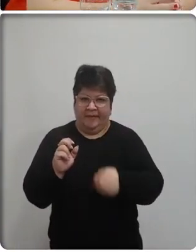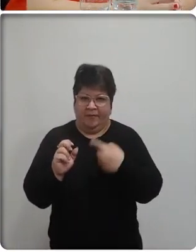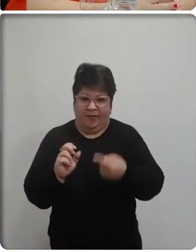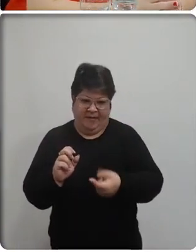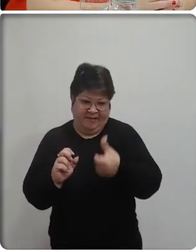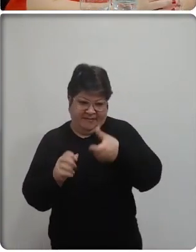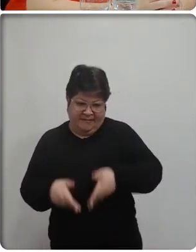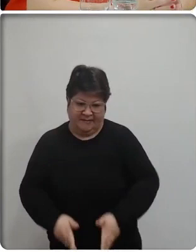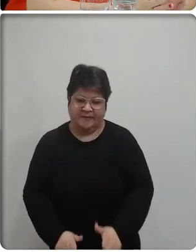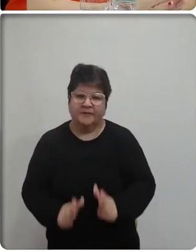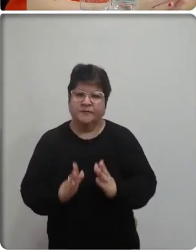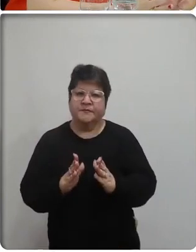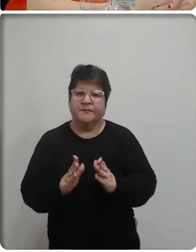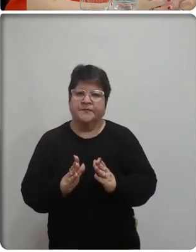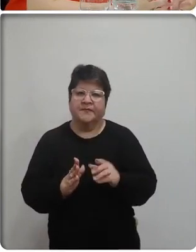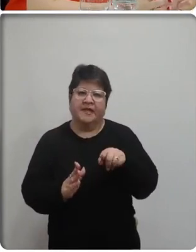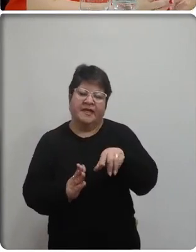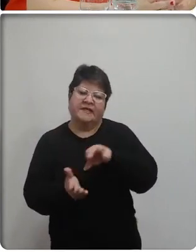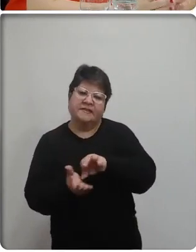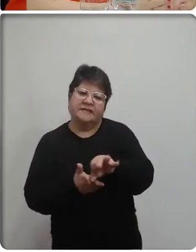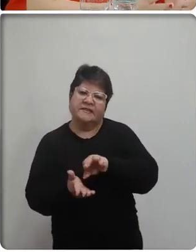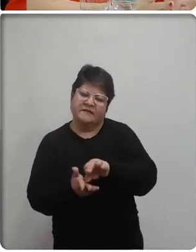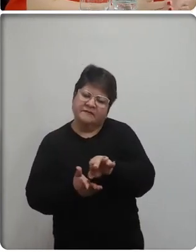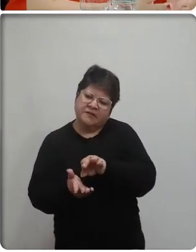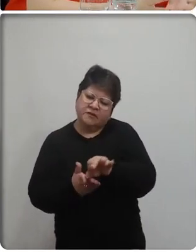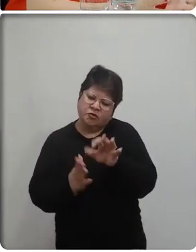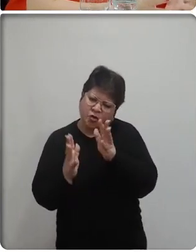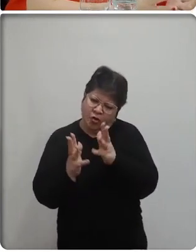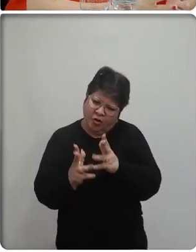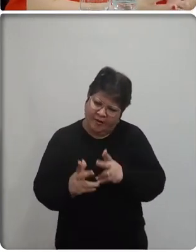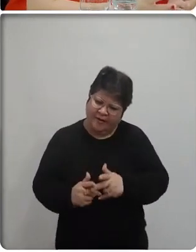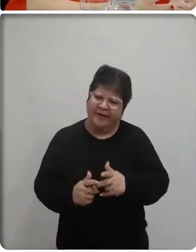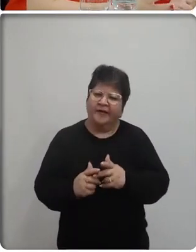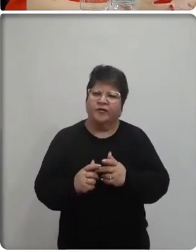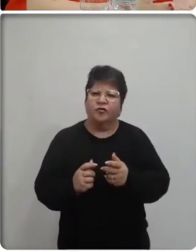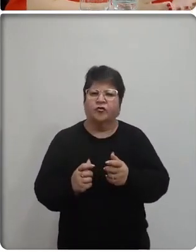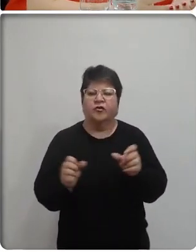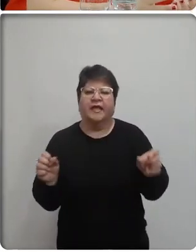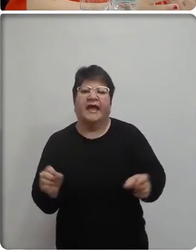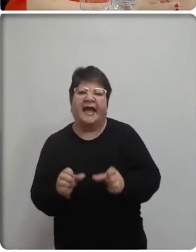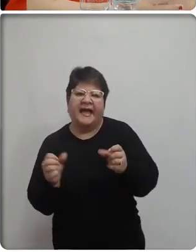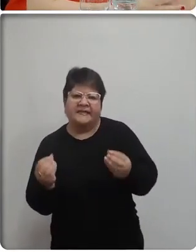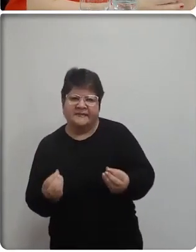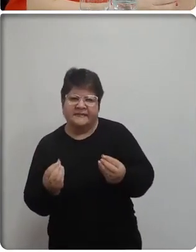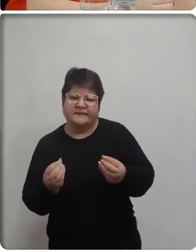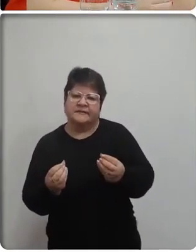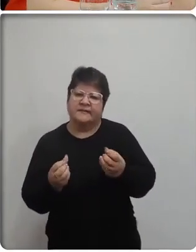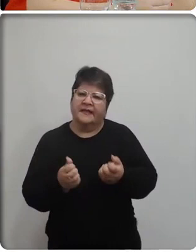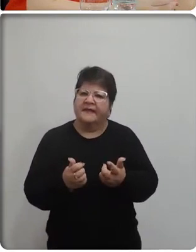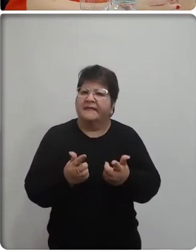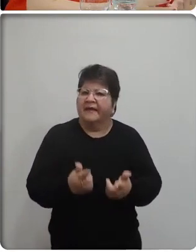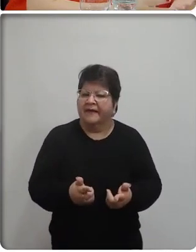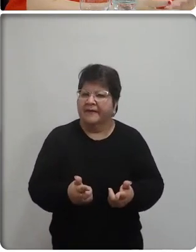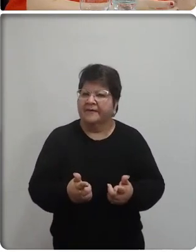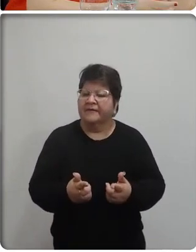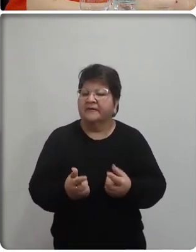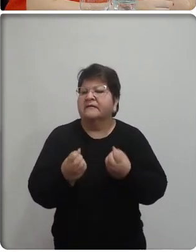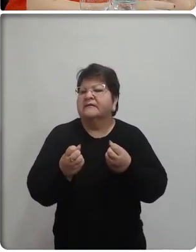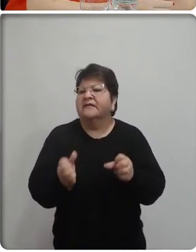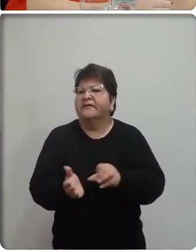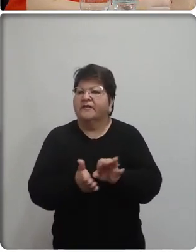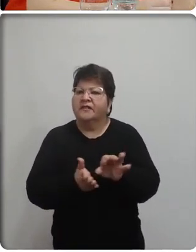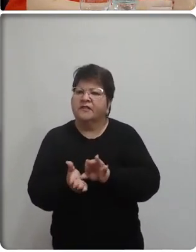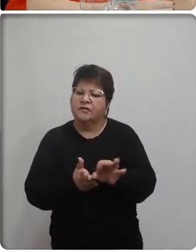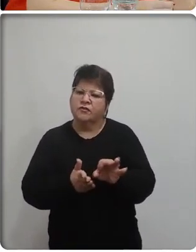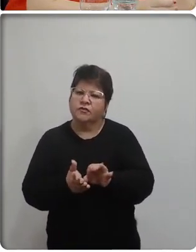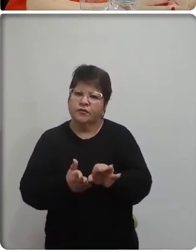de alguna manera el servicio que tiene más ordenadito, lo que hace, lo que brinda, y de alguna manera está todo respaldado a través de ordenanzas